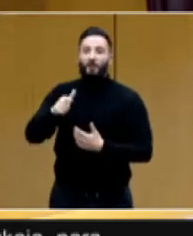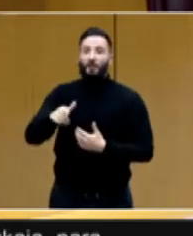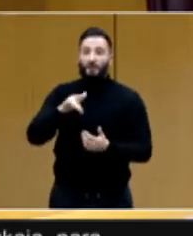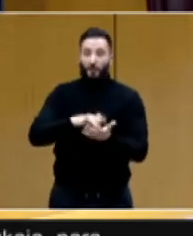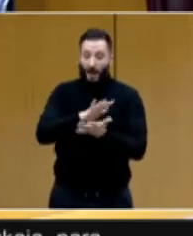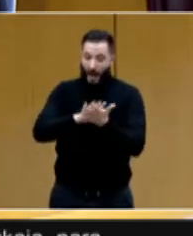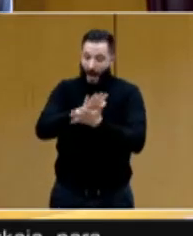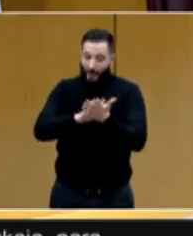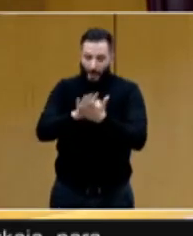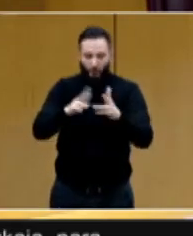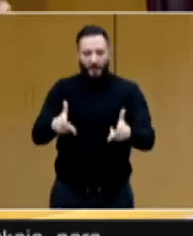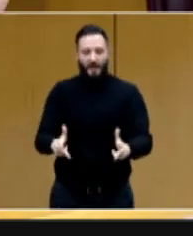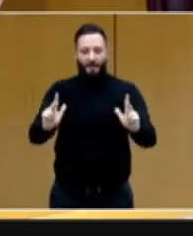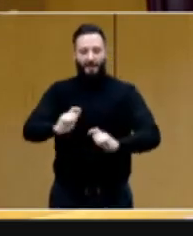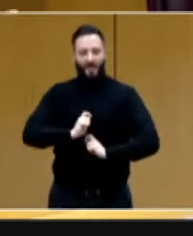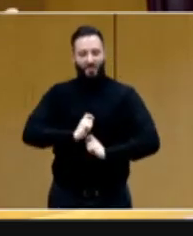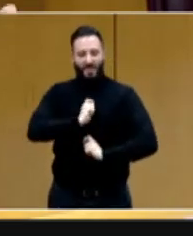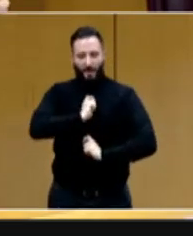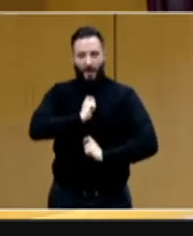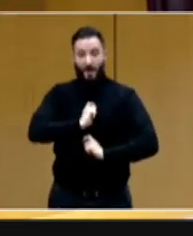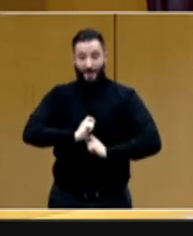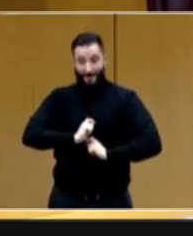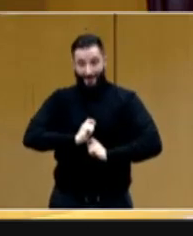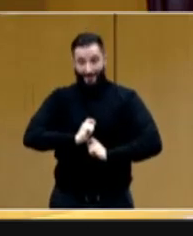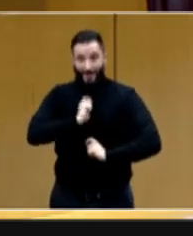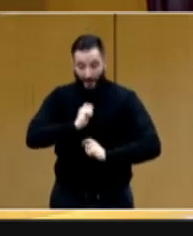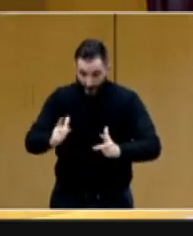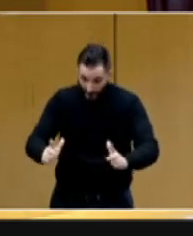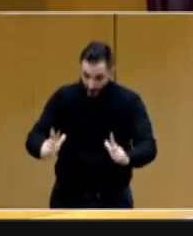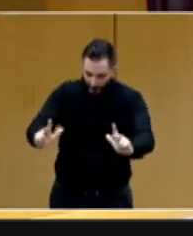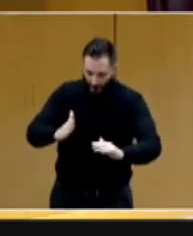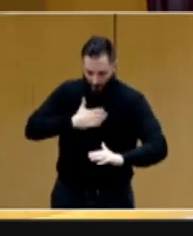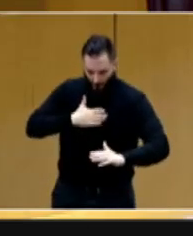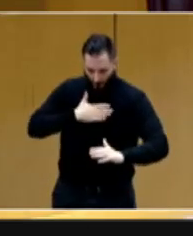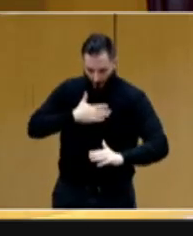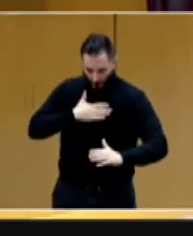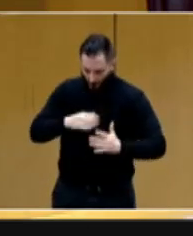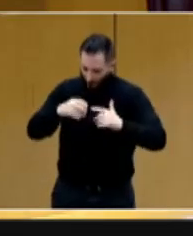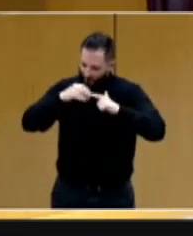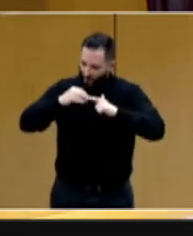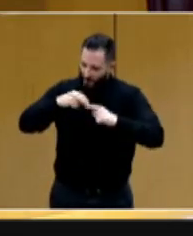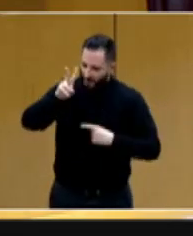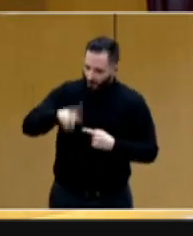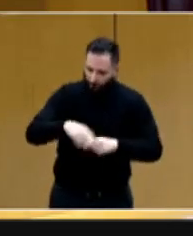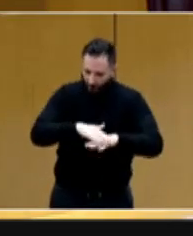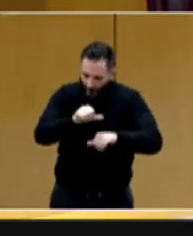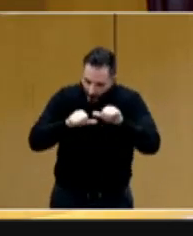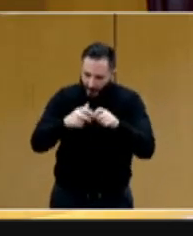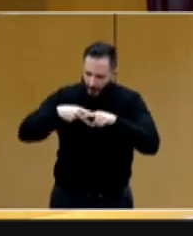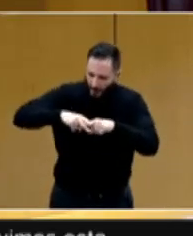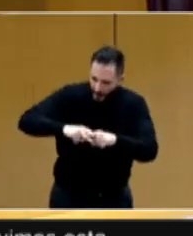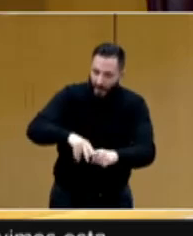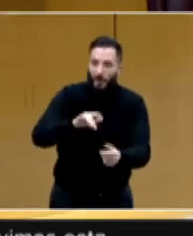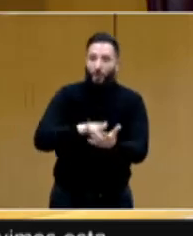libertad civil para nosotros la libertad civil evidentemente es uno de los ejes fundamentales y más allá de la autonomía de la voluntad